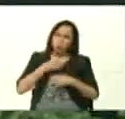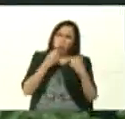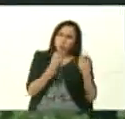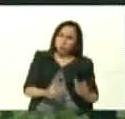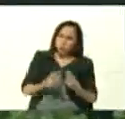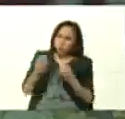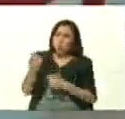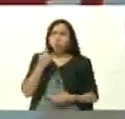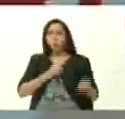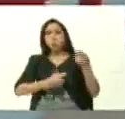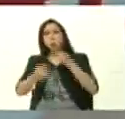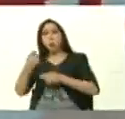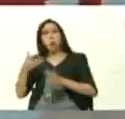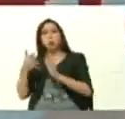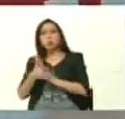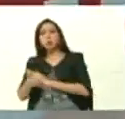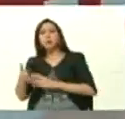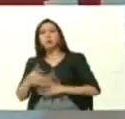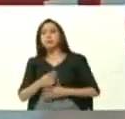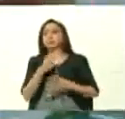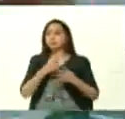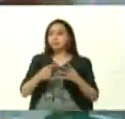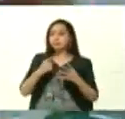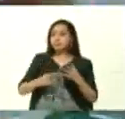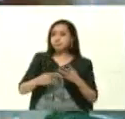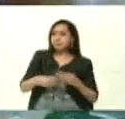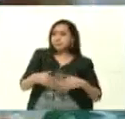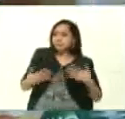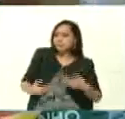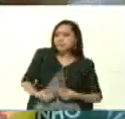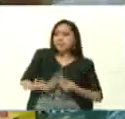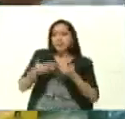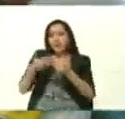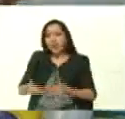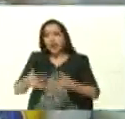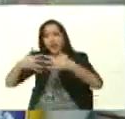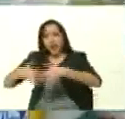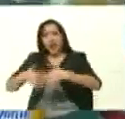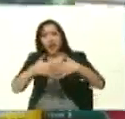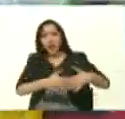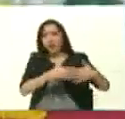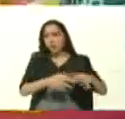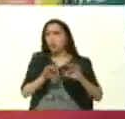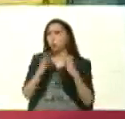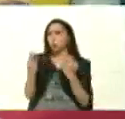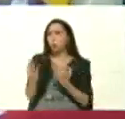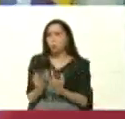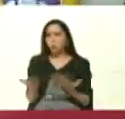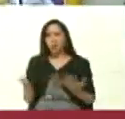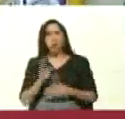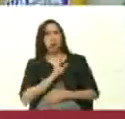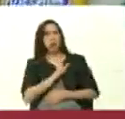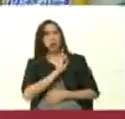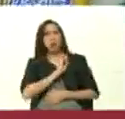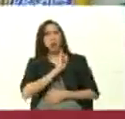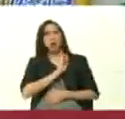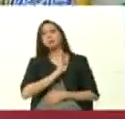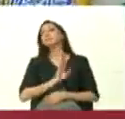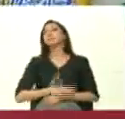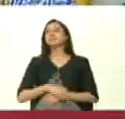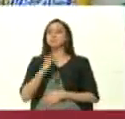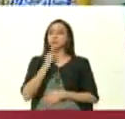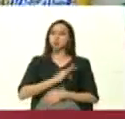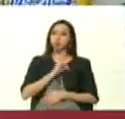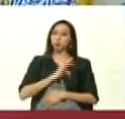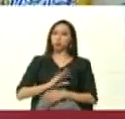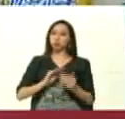y comercialización de materia prima para nuestras unidades productivas familiares y nuestras empresas de propiedad social